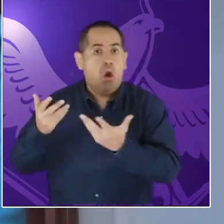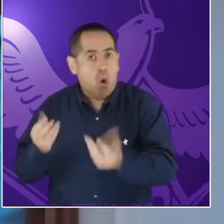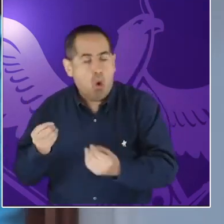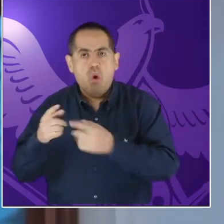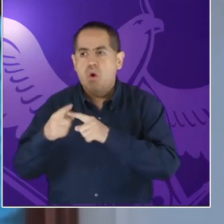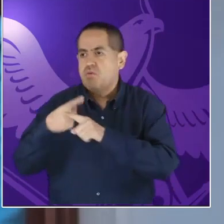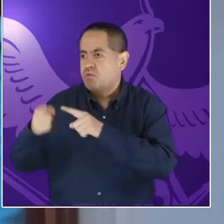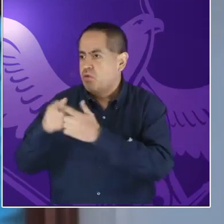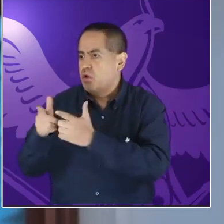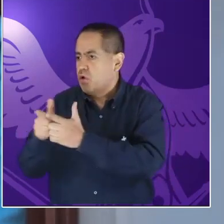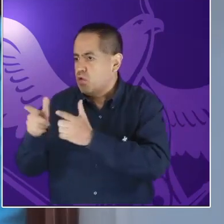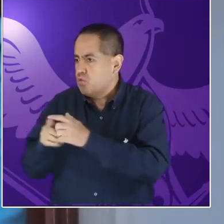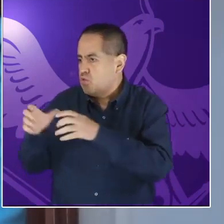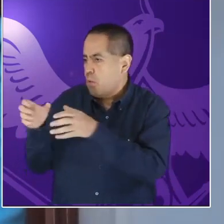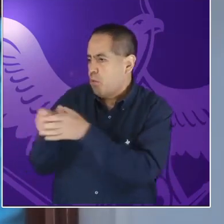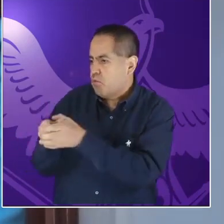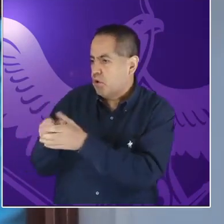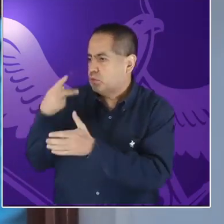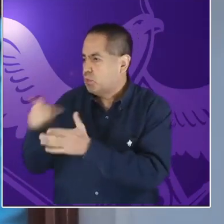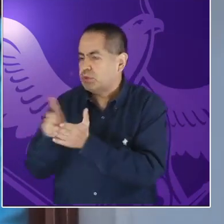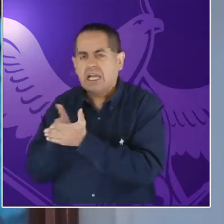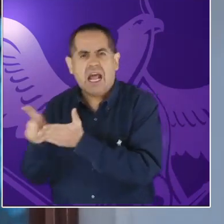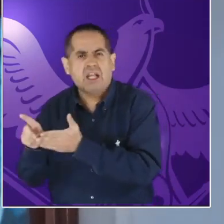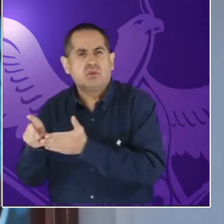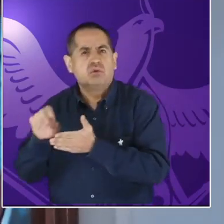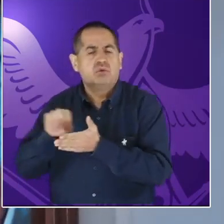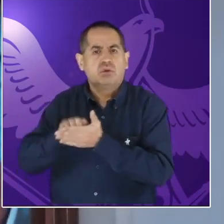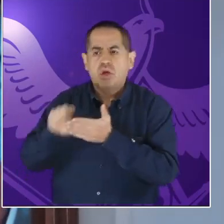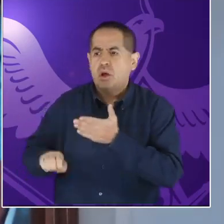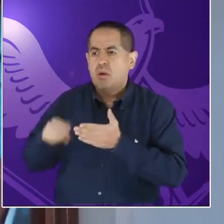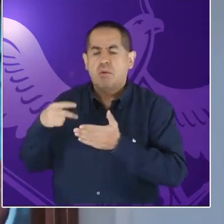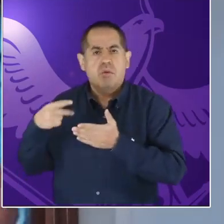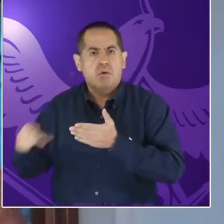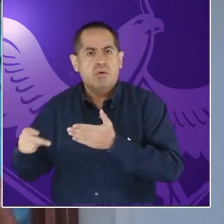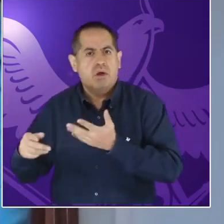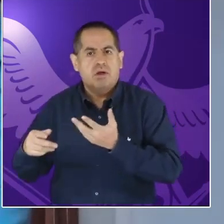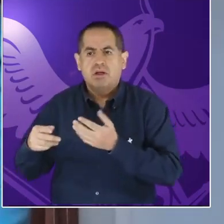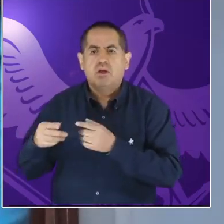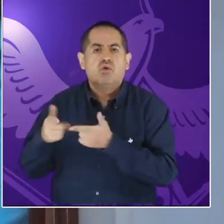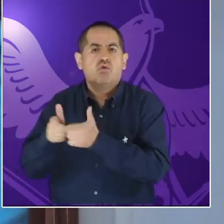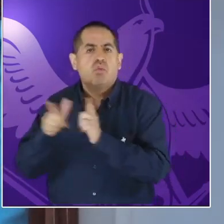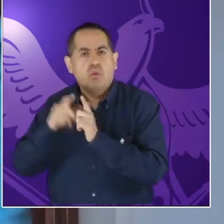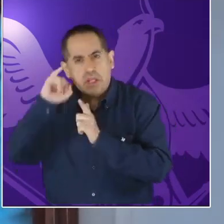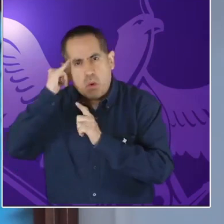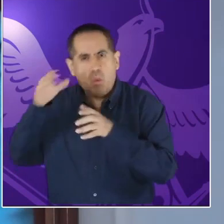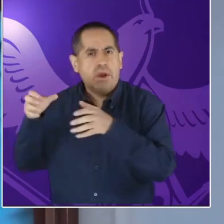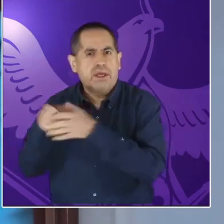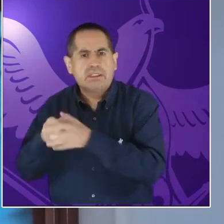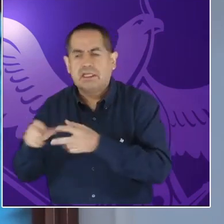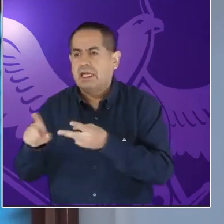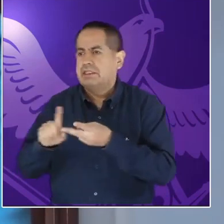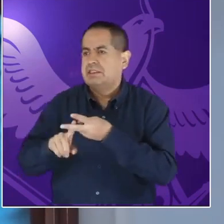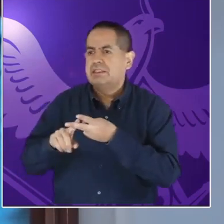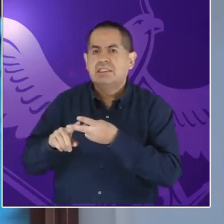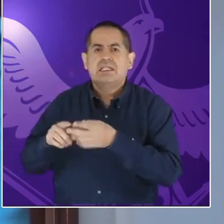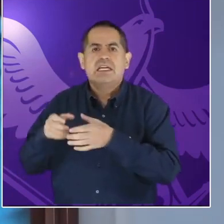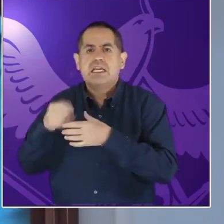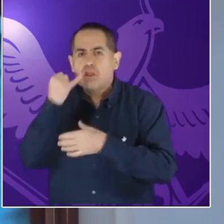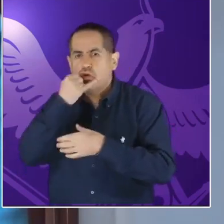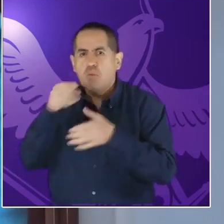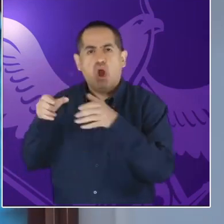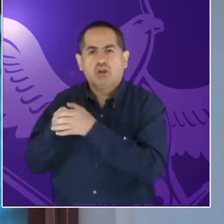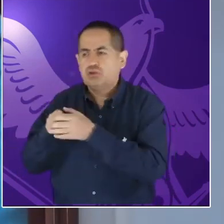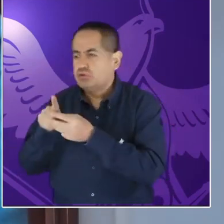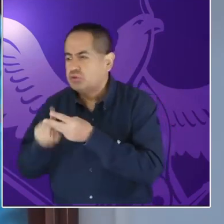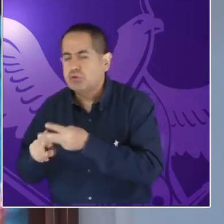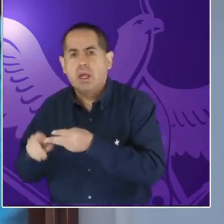que forman parte de grupos más minoritarios, ¿no? Como son las minorías étnicas, las minorías indígenas,